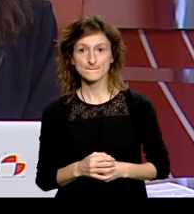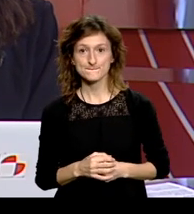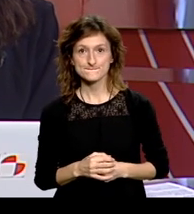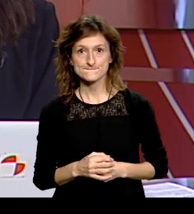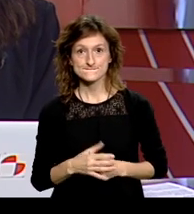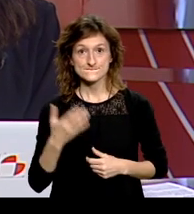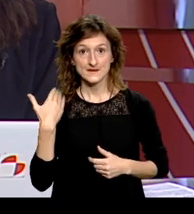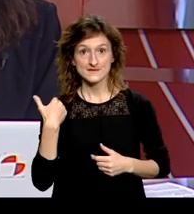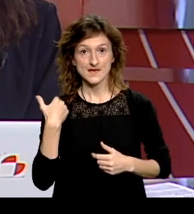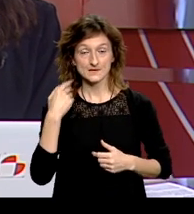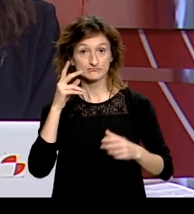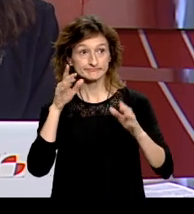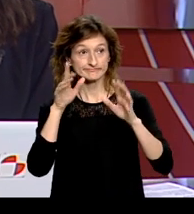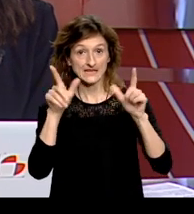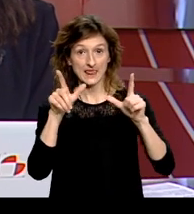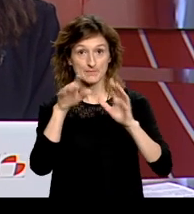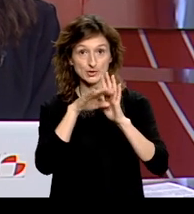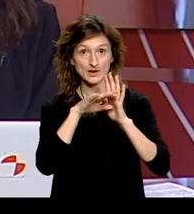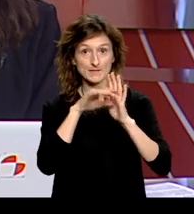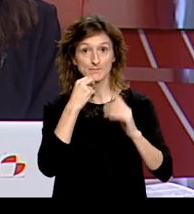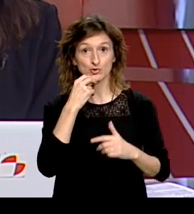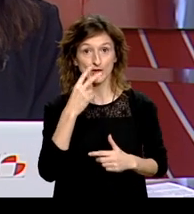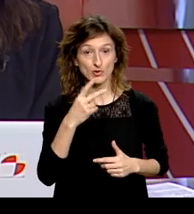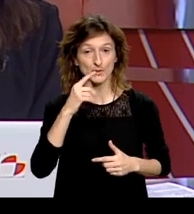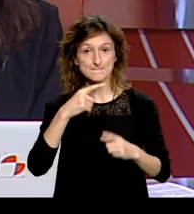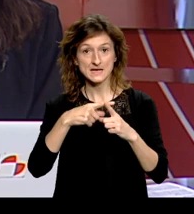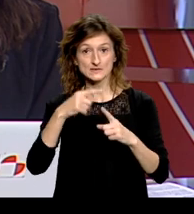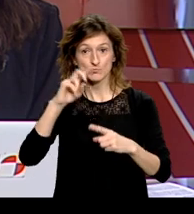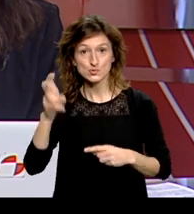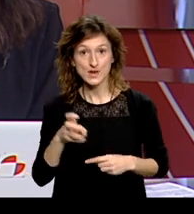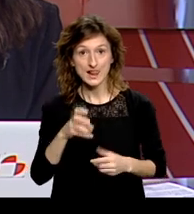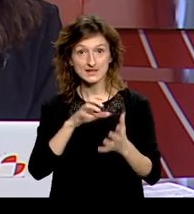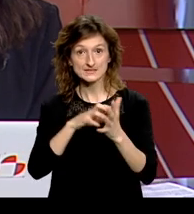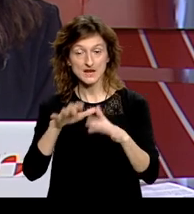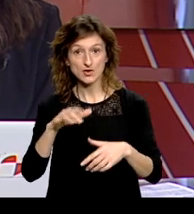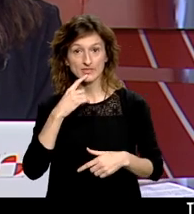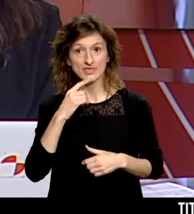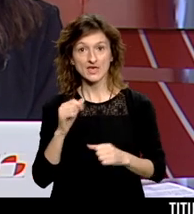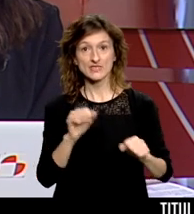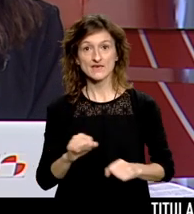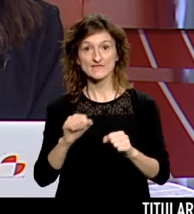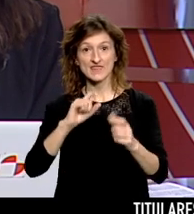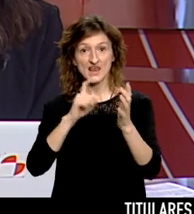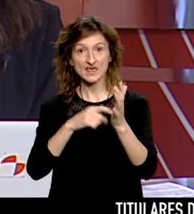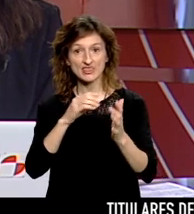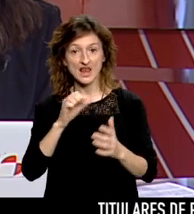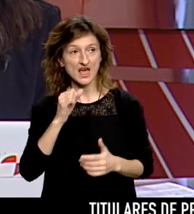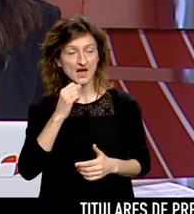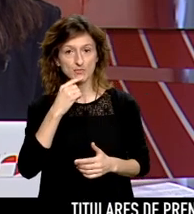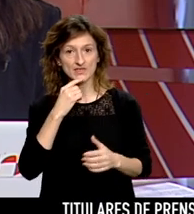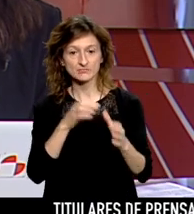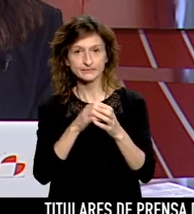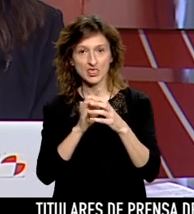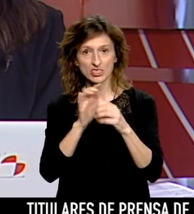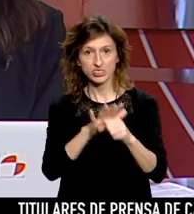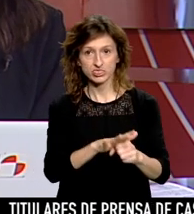Anoche, en el programa Cuestión de Prioridades, el portavoz de la plataforma Más Plural en Castilla y León defendía que la ley Celaá pueda generar